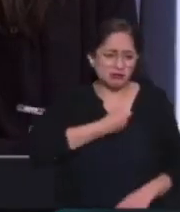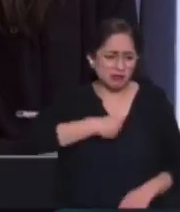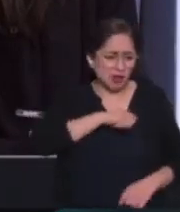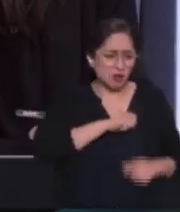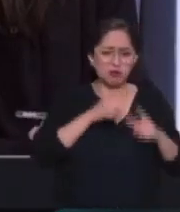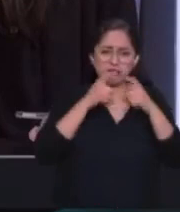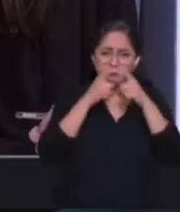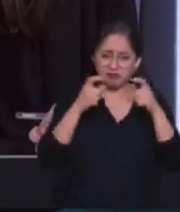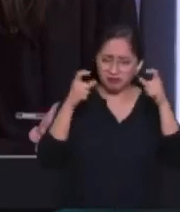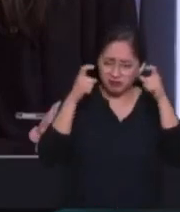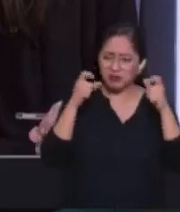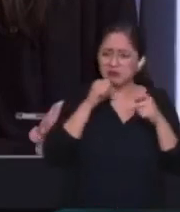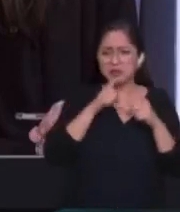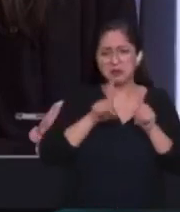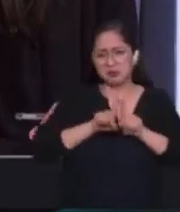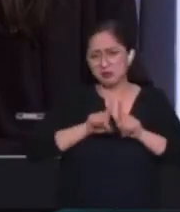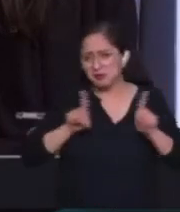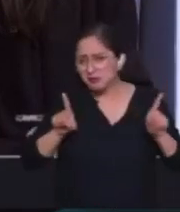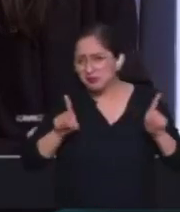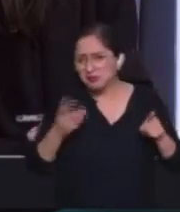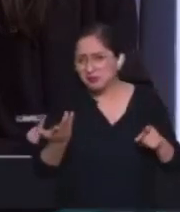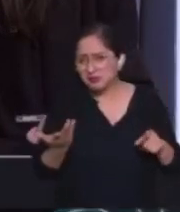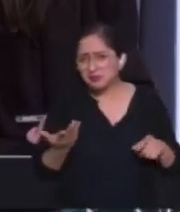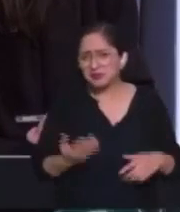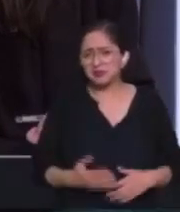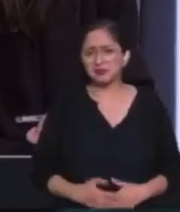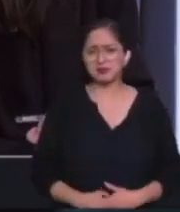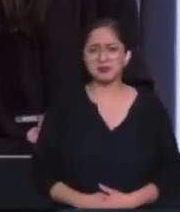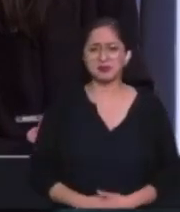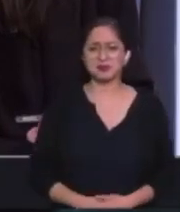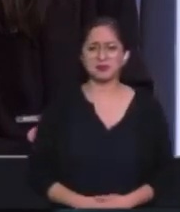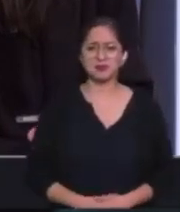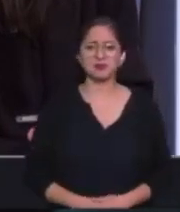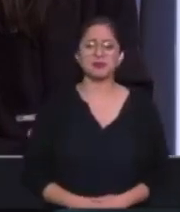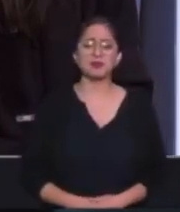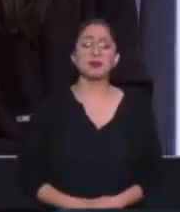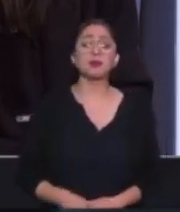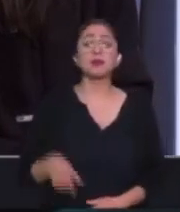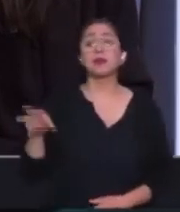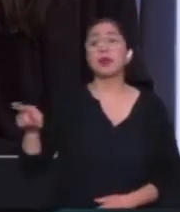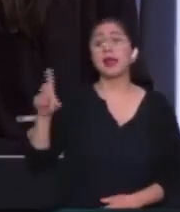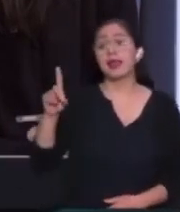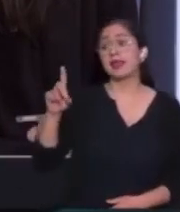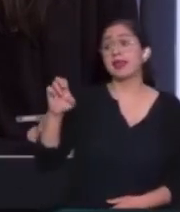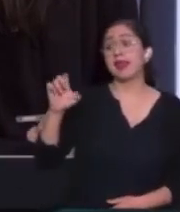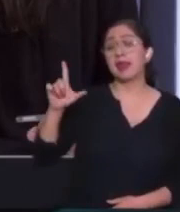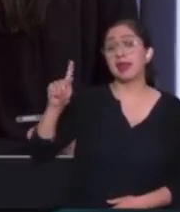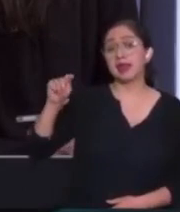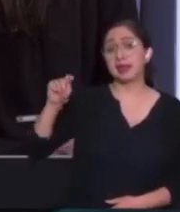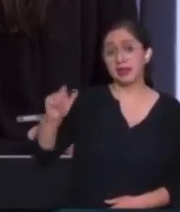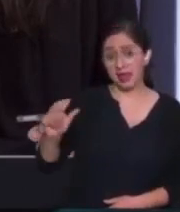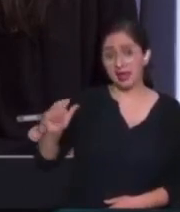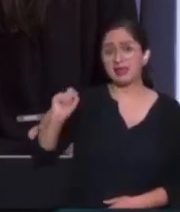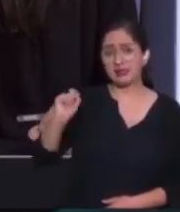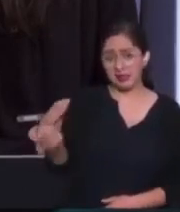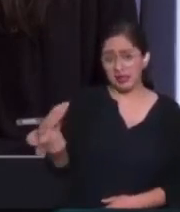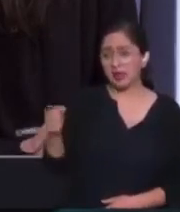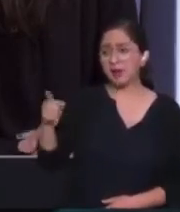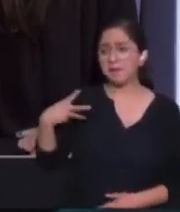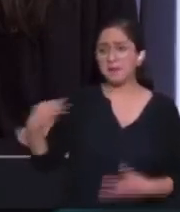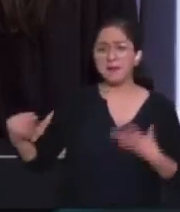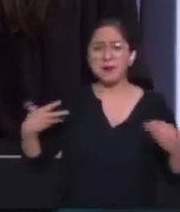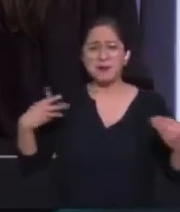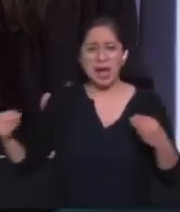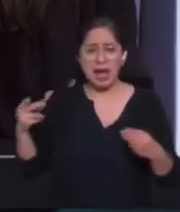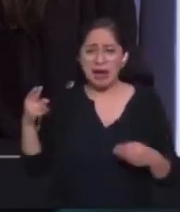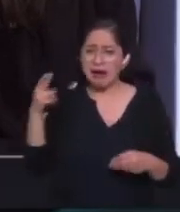distancia, las que se están determinando. Sí sabemos por qué se transmite más rápido, porque tiene mayor afinidad de adherencia a las células. Es decir,